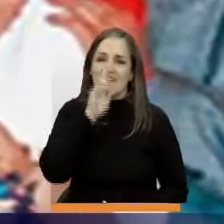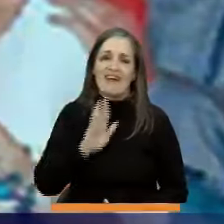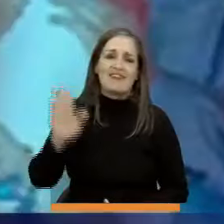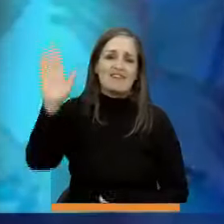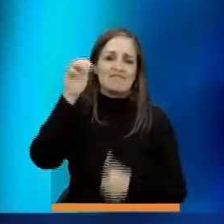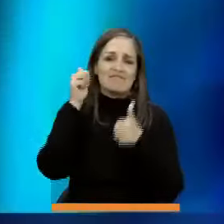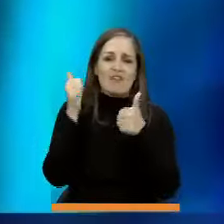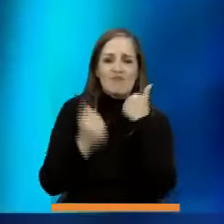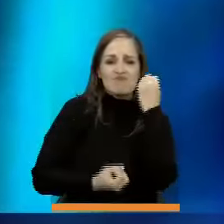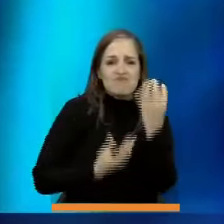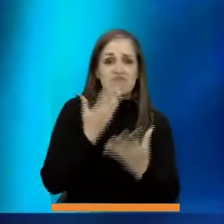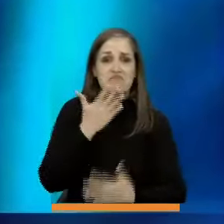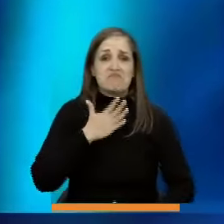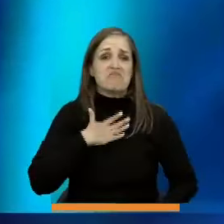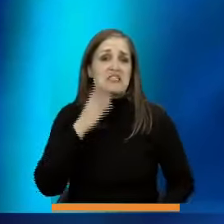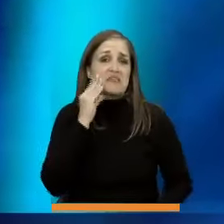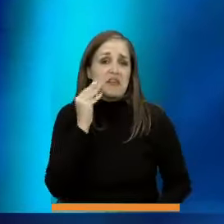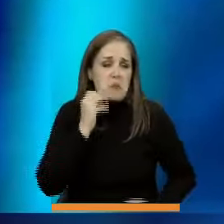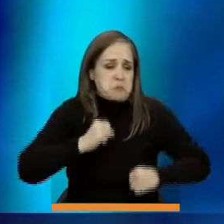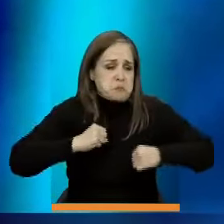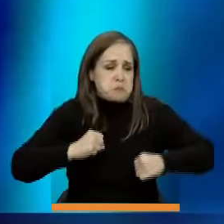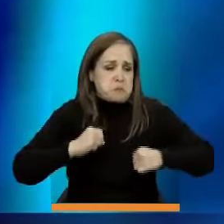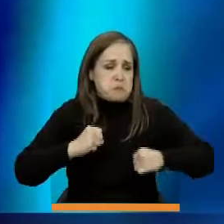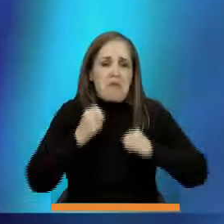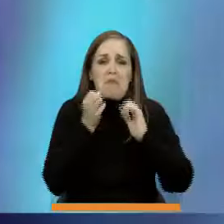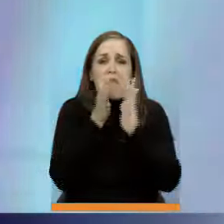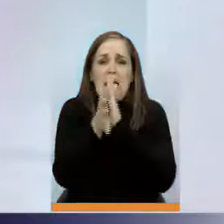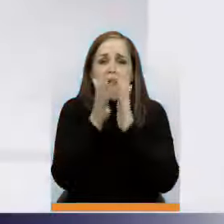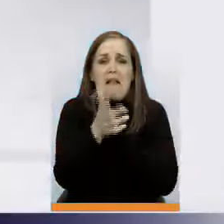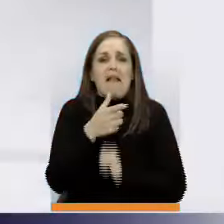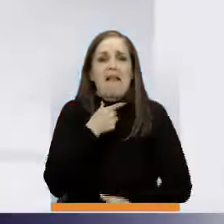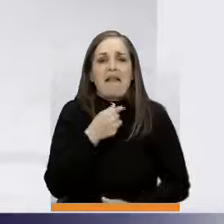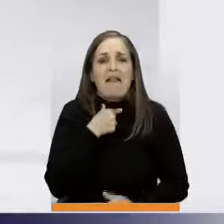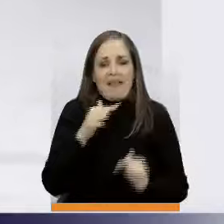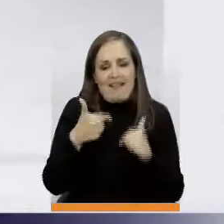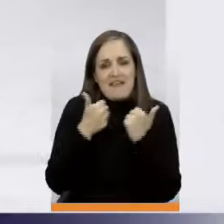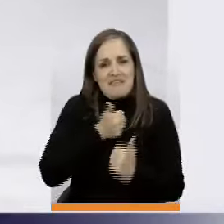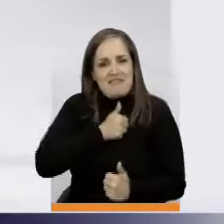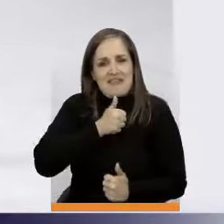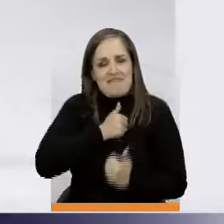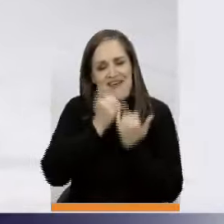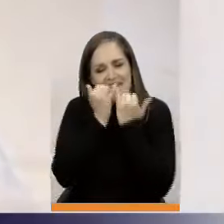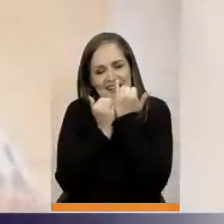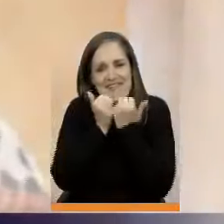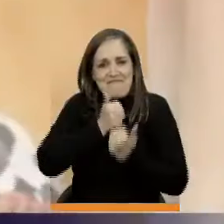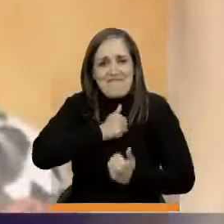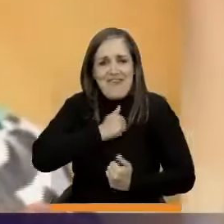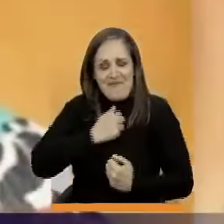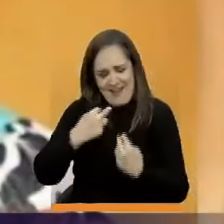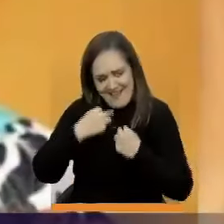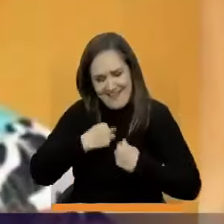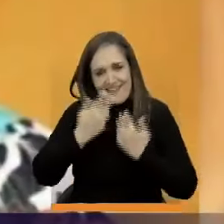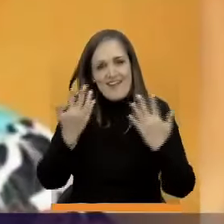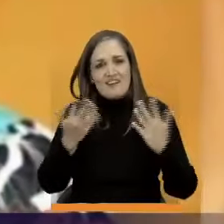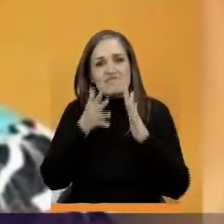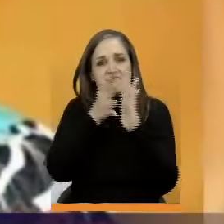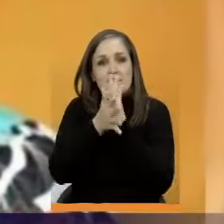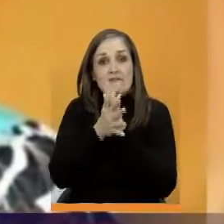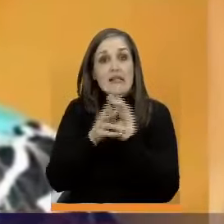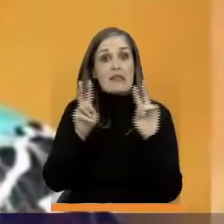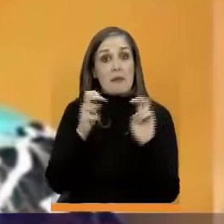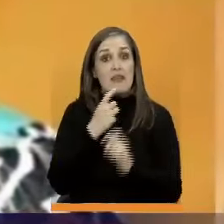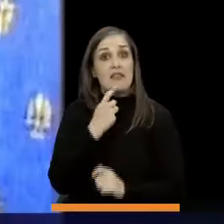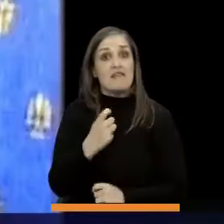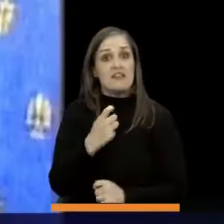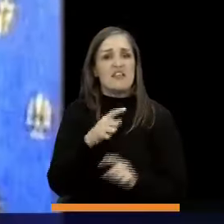su propia experiencia con la obesidad como fuente de comedia su para reí de s misma y abordar temas difíciles